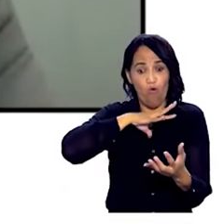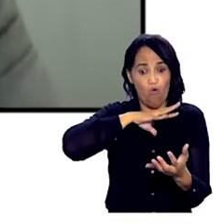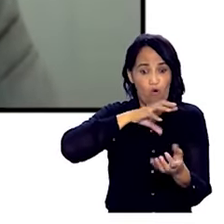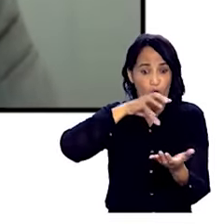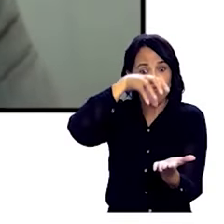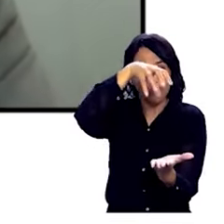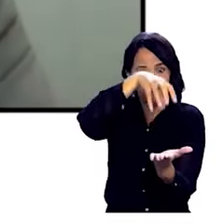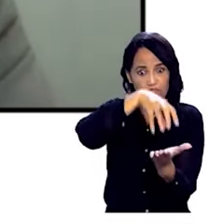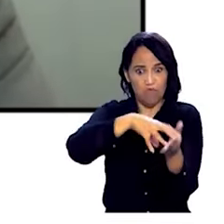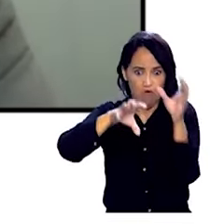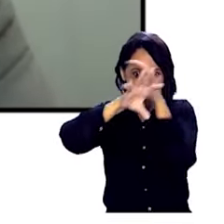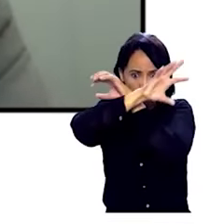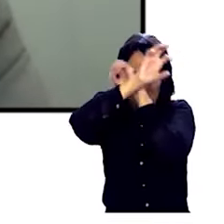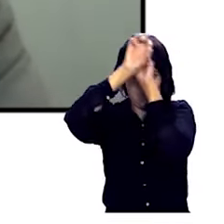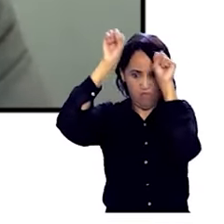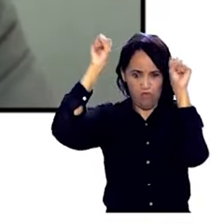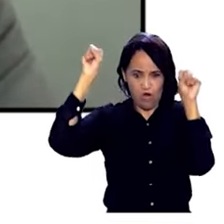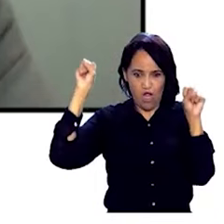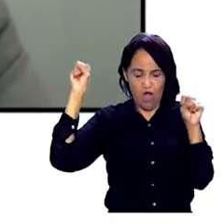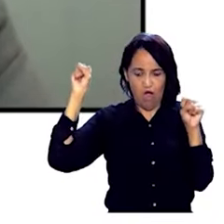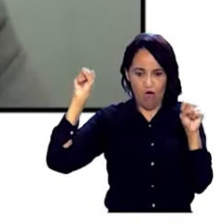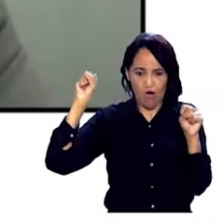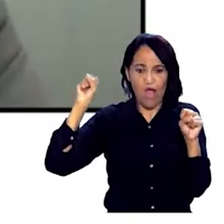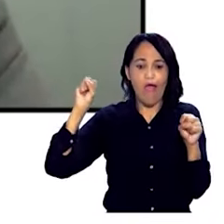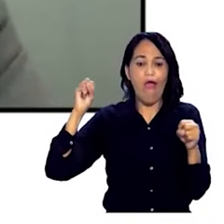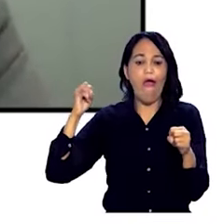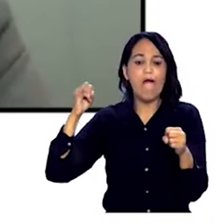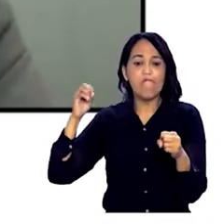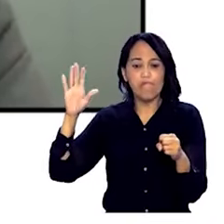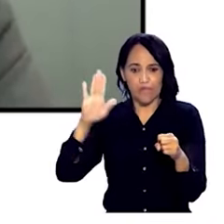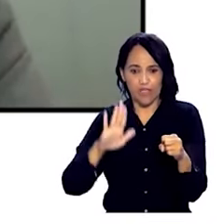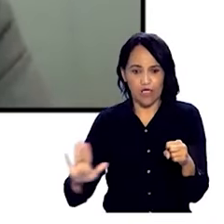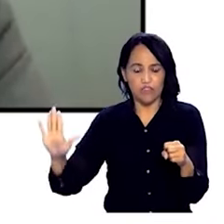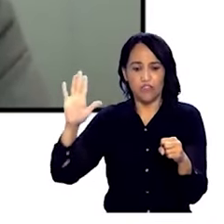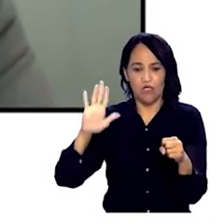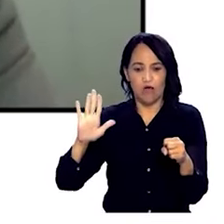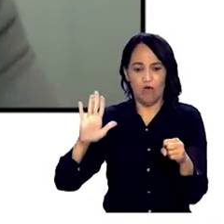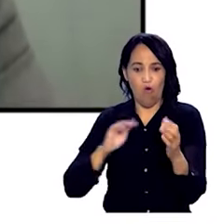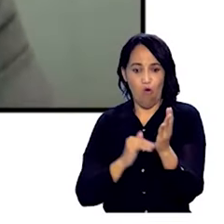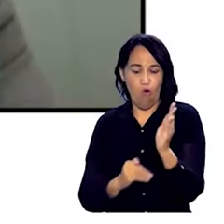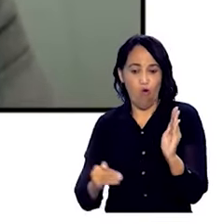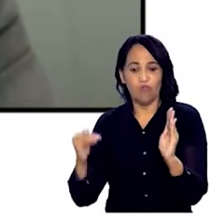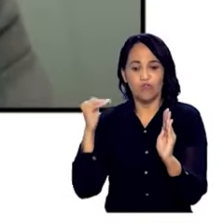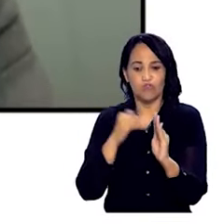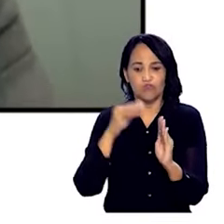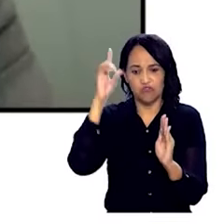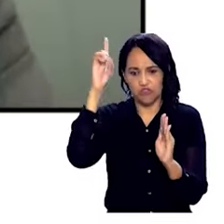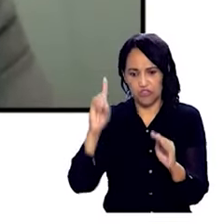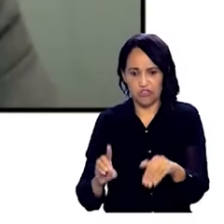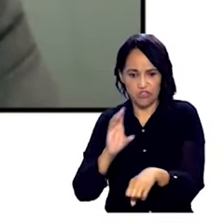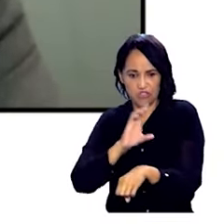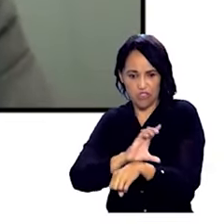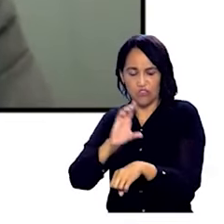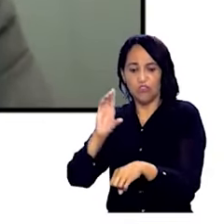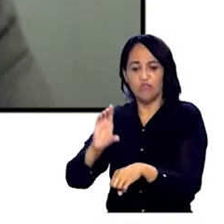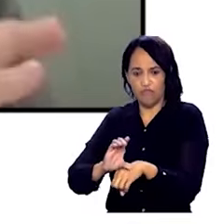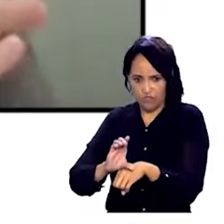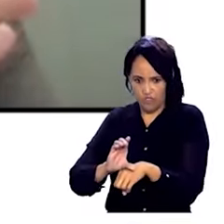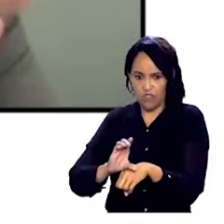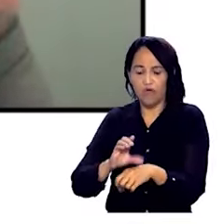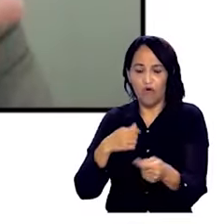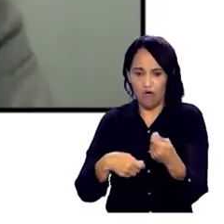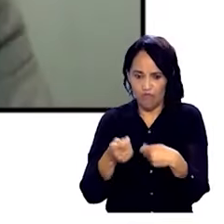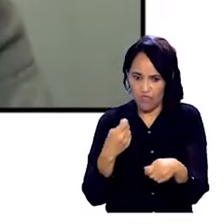del dere civil comercial laboral ET eso qued en Argentina